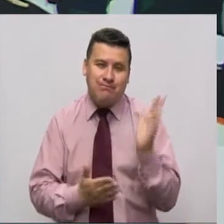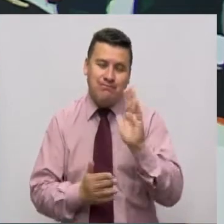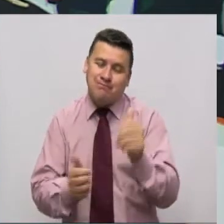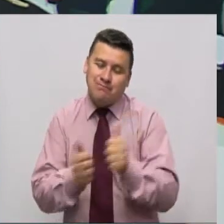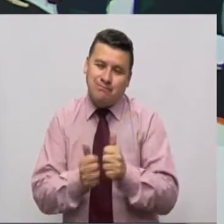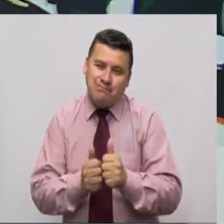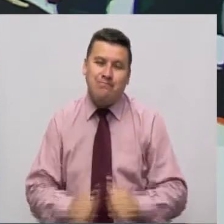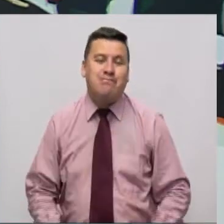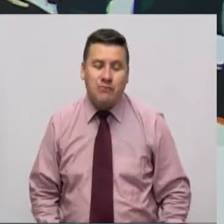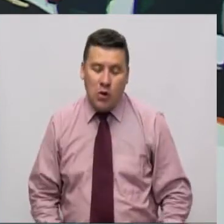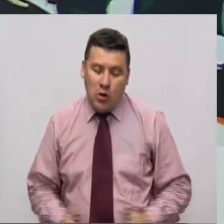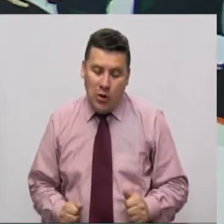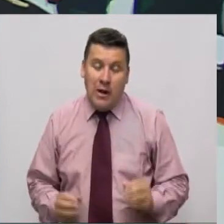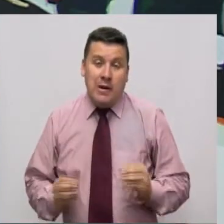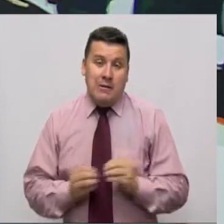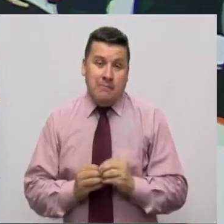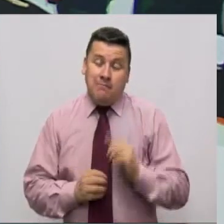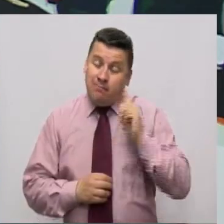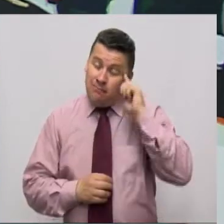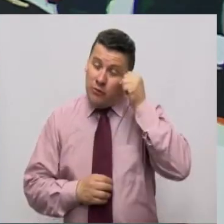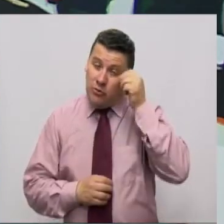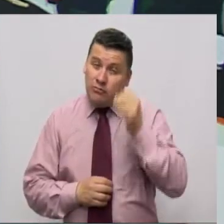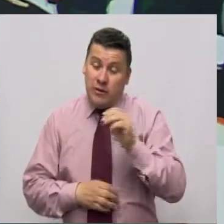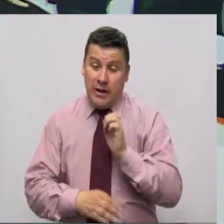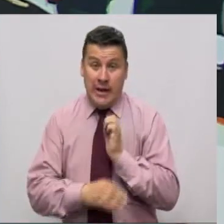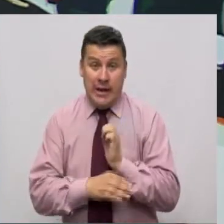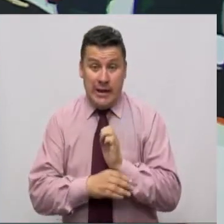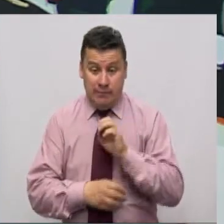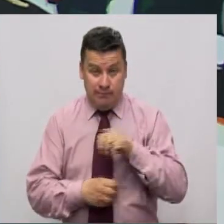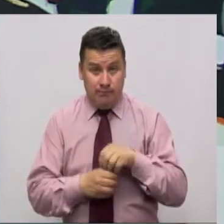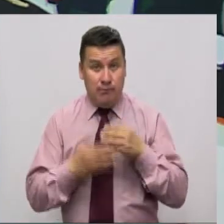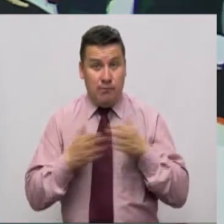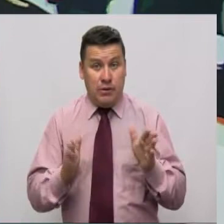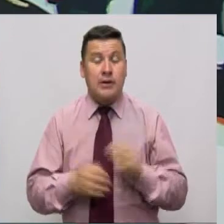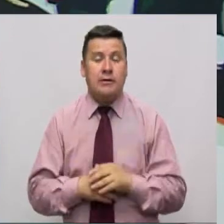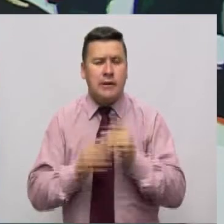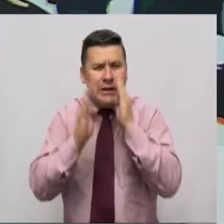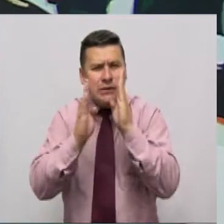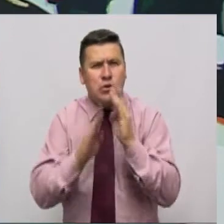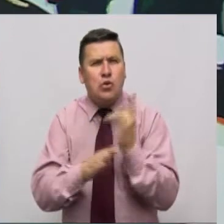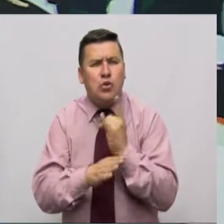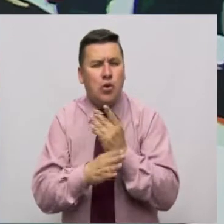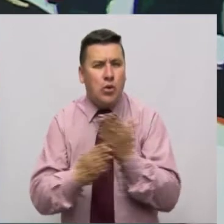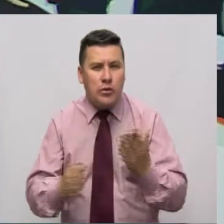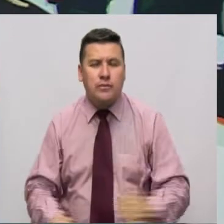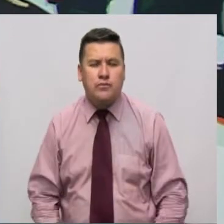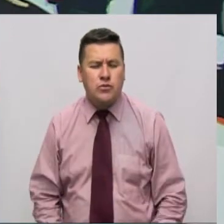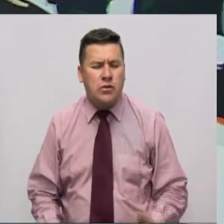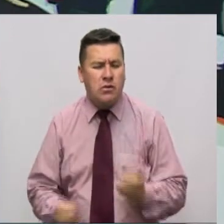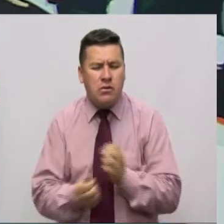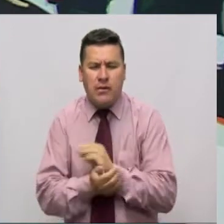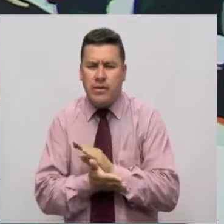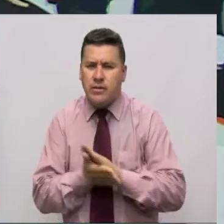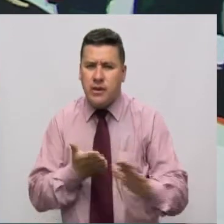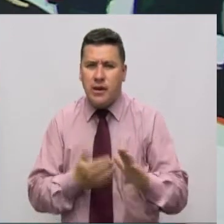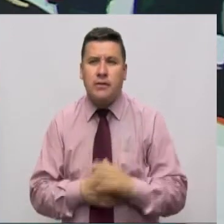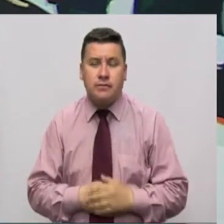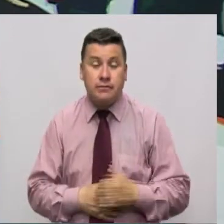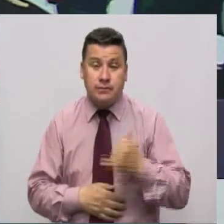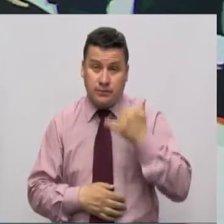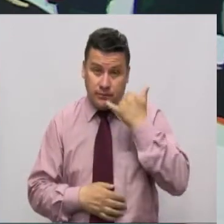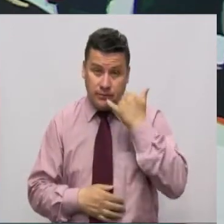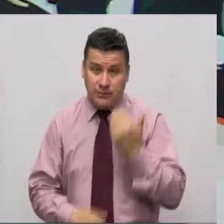ustedes muchas gracias por habernos acompañado una vez más. Les recuerdo que esta entidad ha habilitado una línea de atención al usuario que es